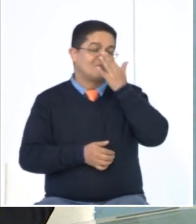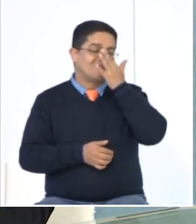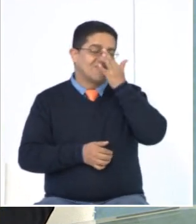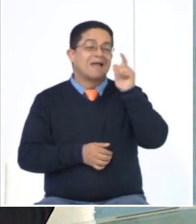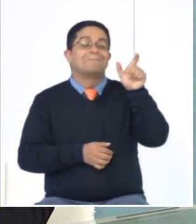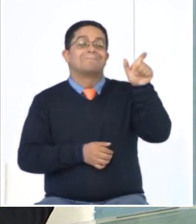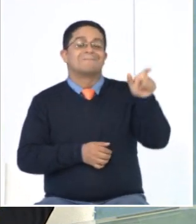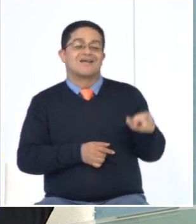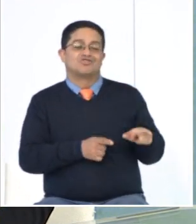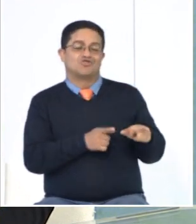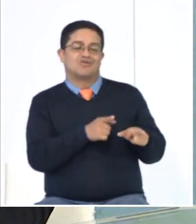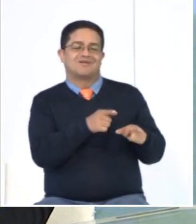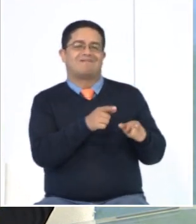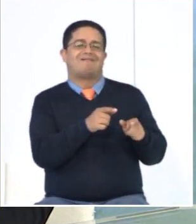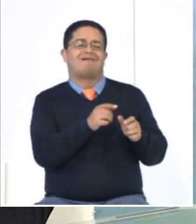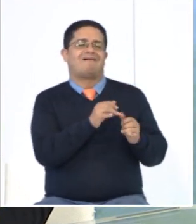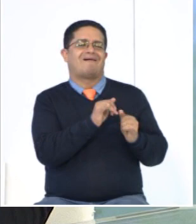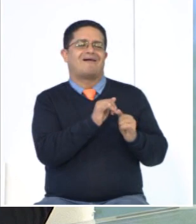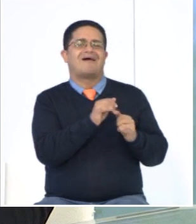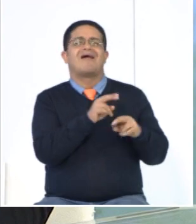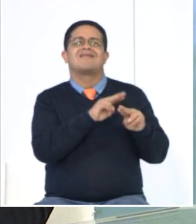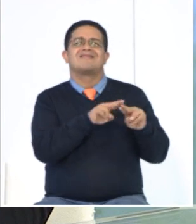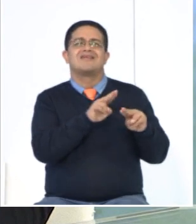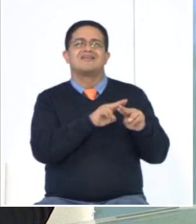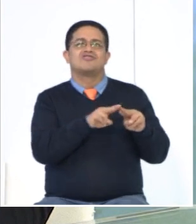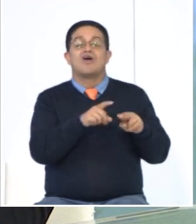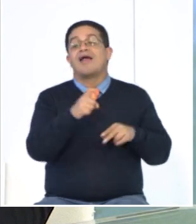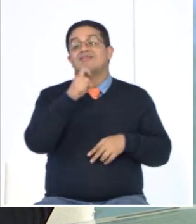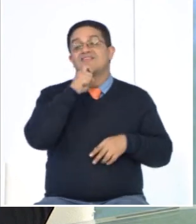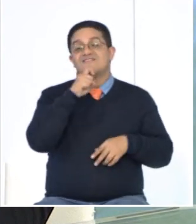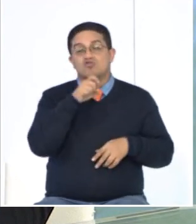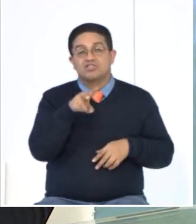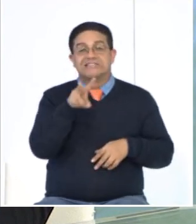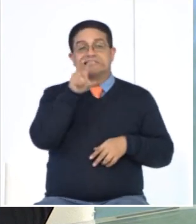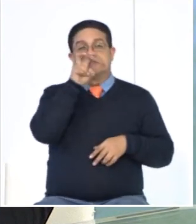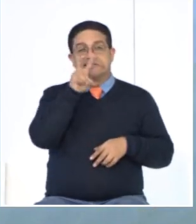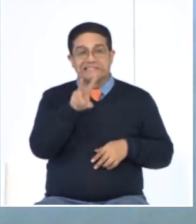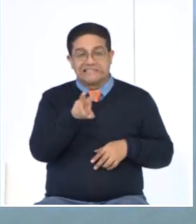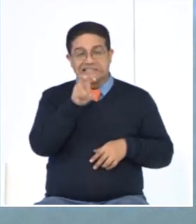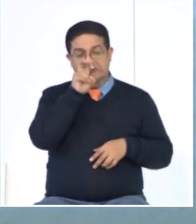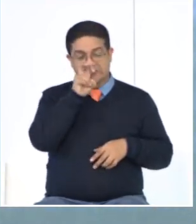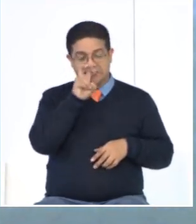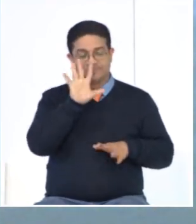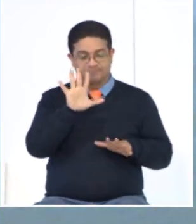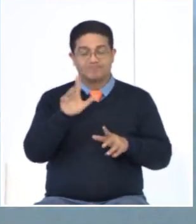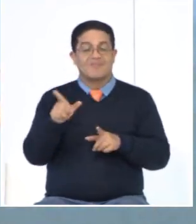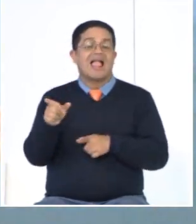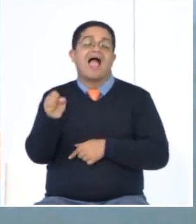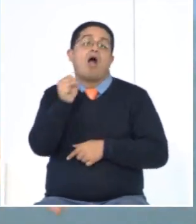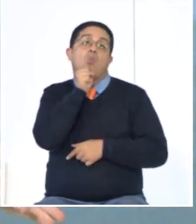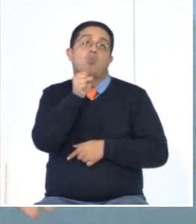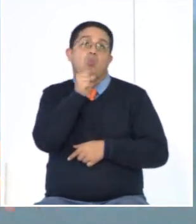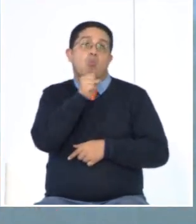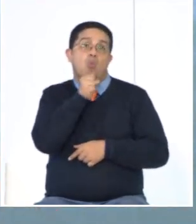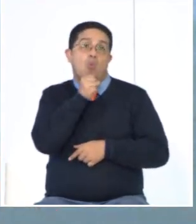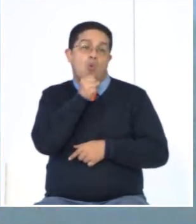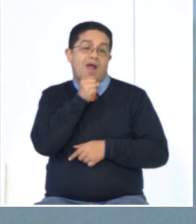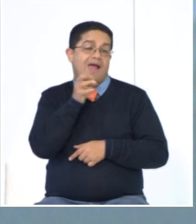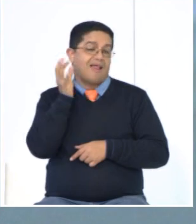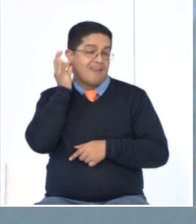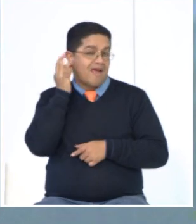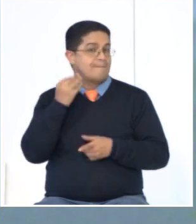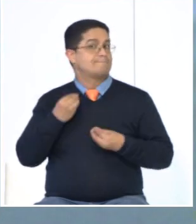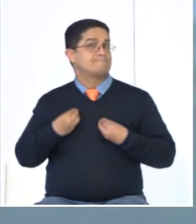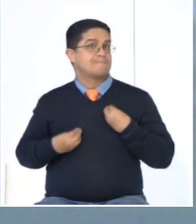paciente pediátrico que nos llegó con una dificultad respiratoria y la abuela, bueno, en calidad de abuela